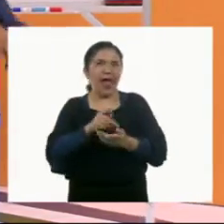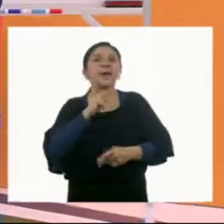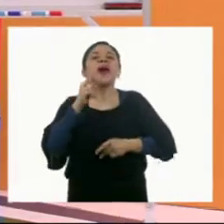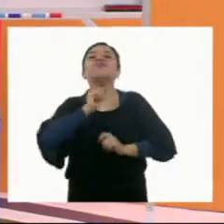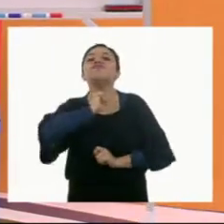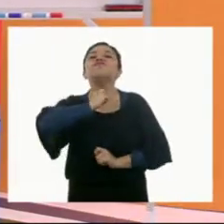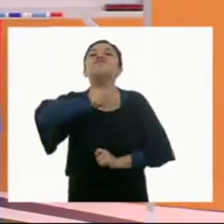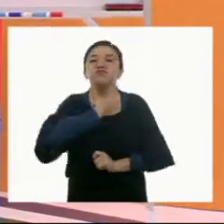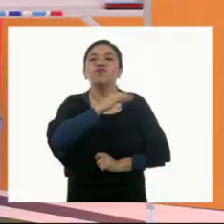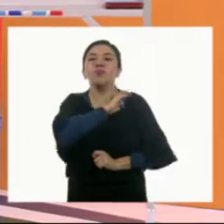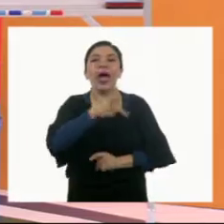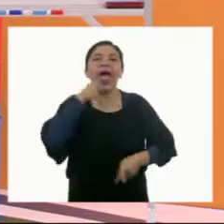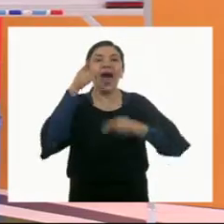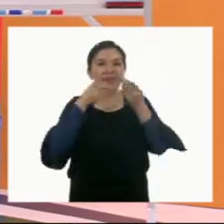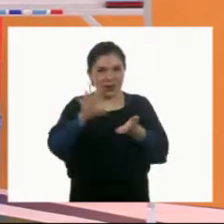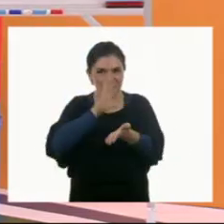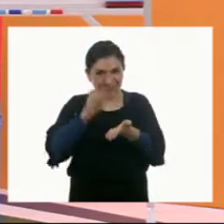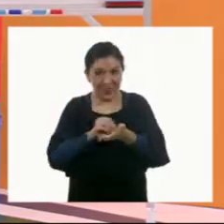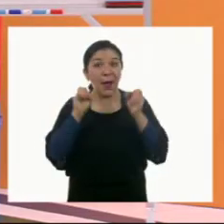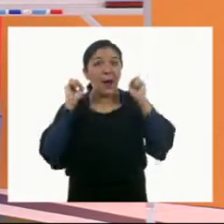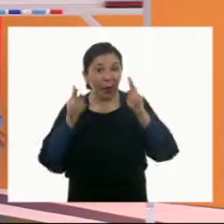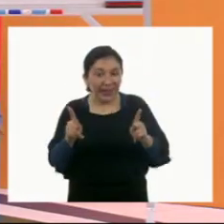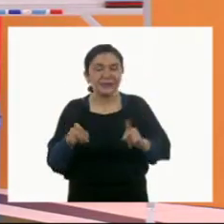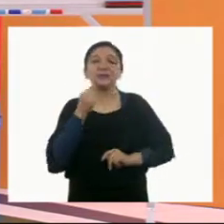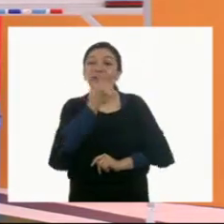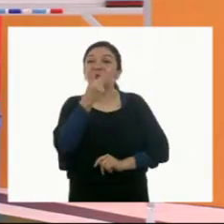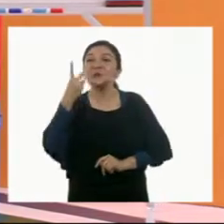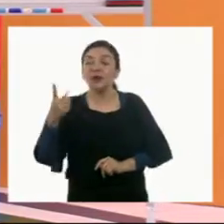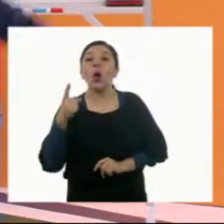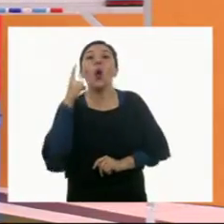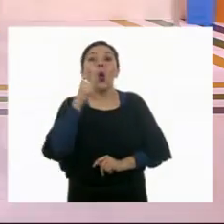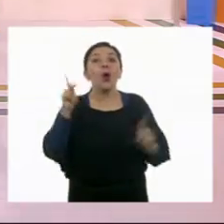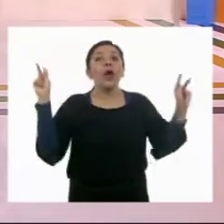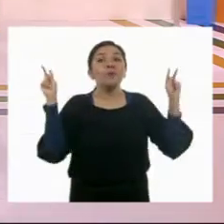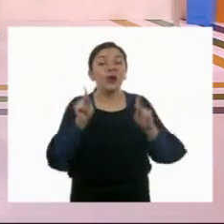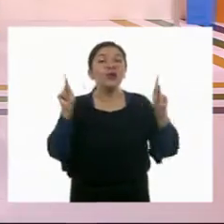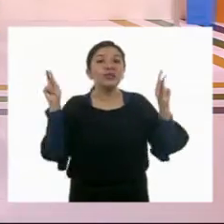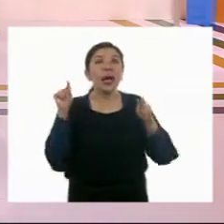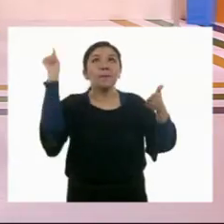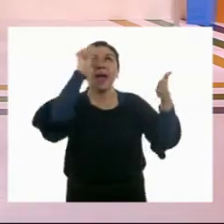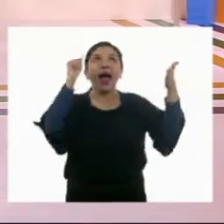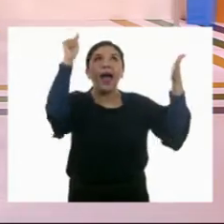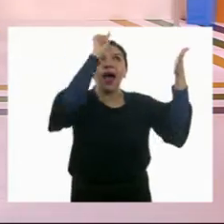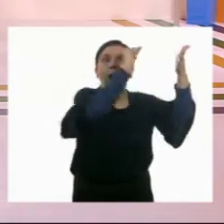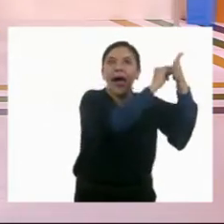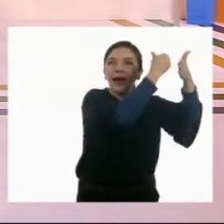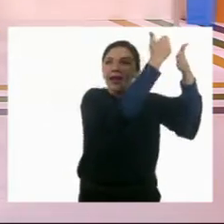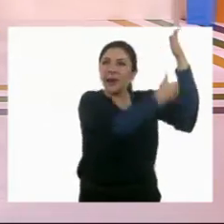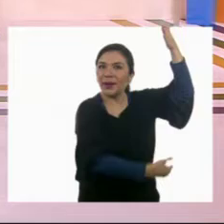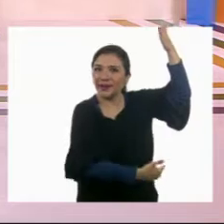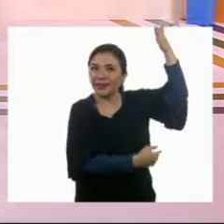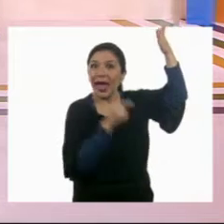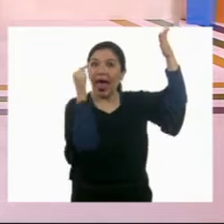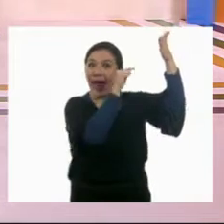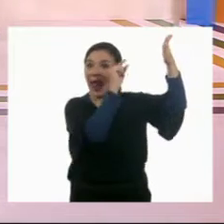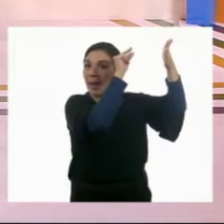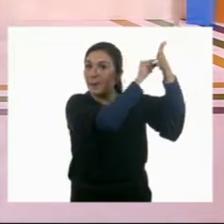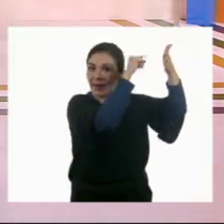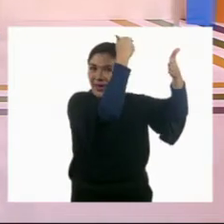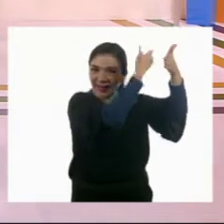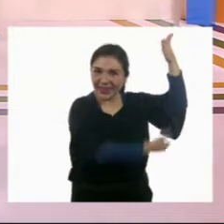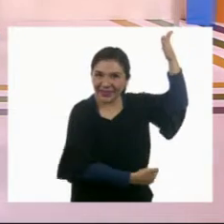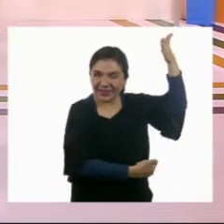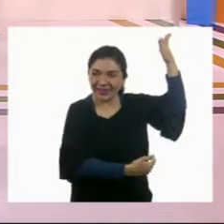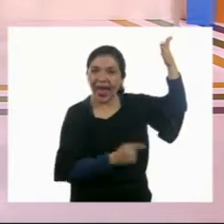ni mosca ni pared. Pared. ¿Listo? Sí. Una, dos, tres. Una mosca parada en la pared. En